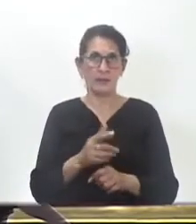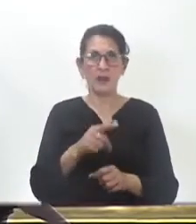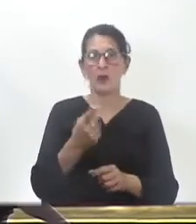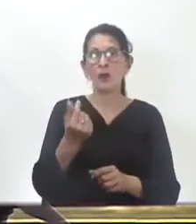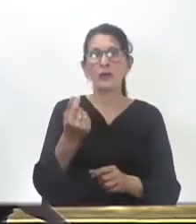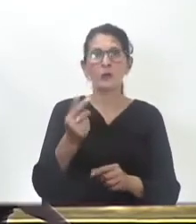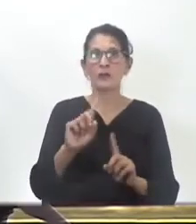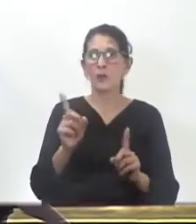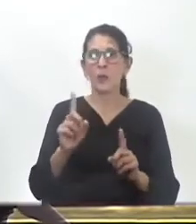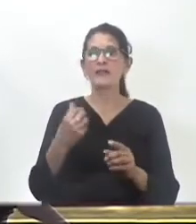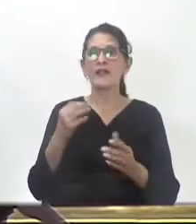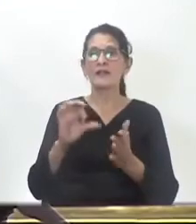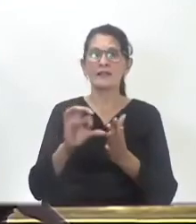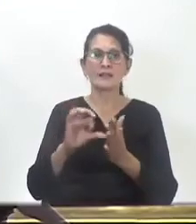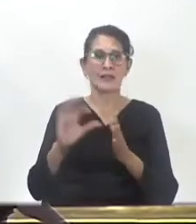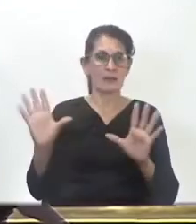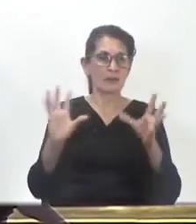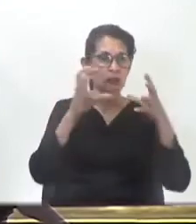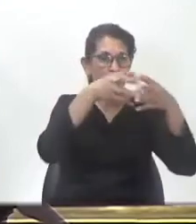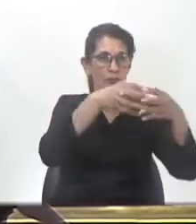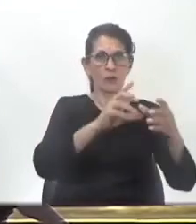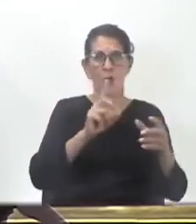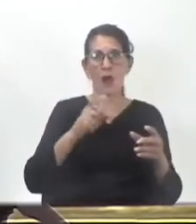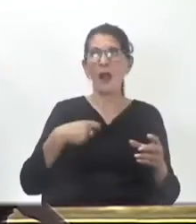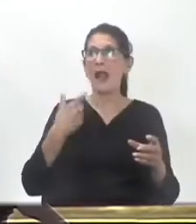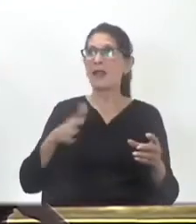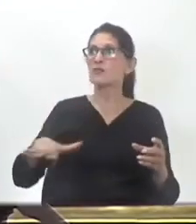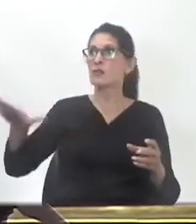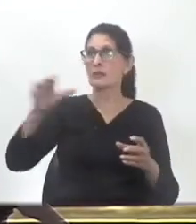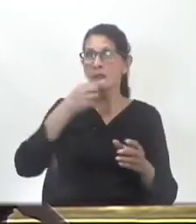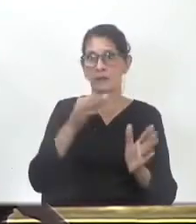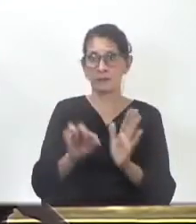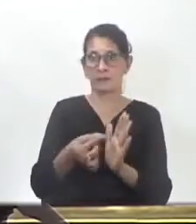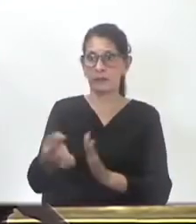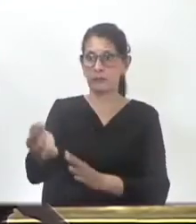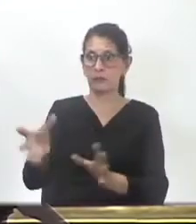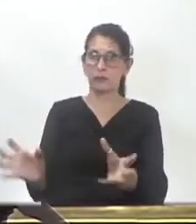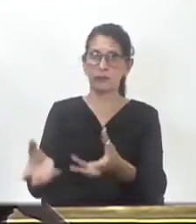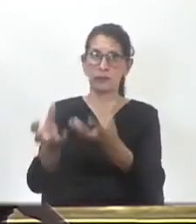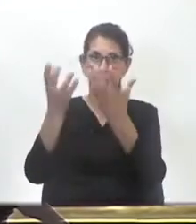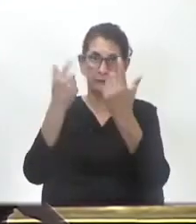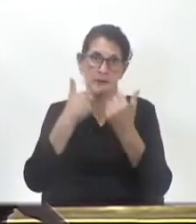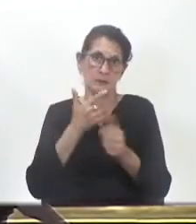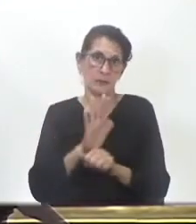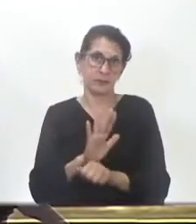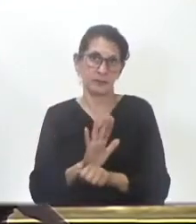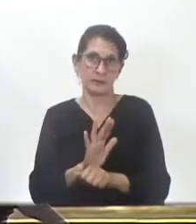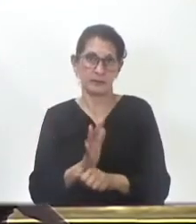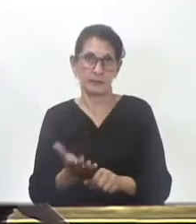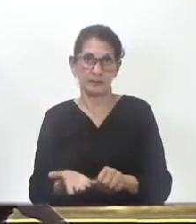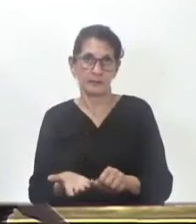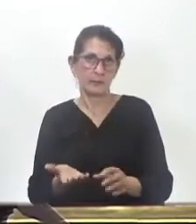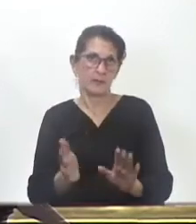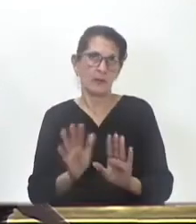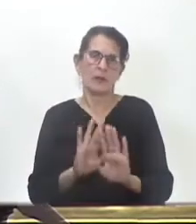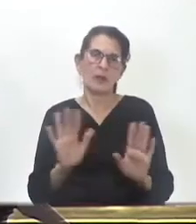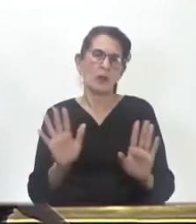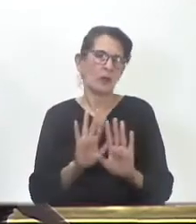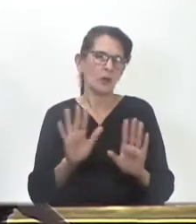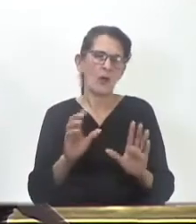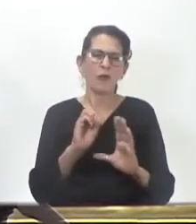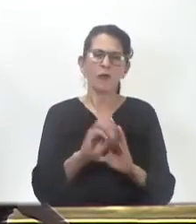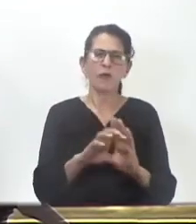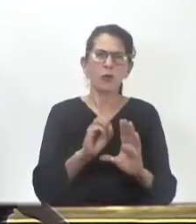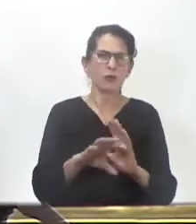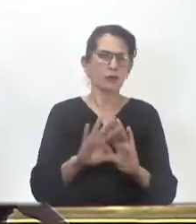van a ir al sistema penitenciario, sino la sociedad que hace con nosotros, nos prende fuego en la hoguera, nos queman en la Plaza Independencia. No, saquemos los fondos, saquemos